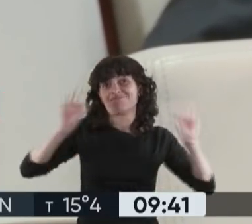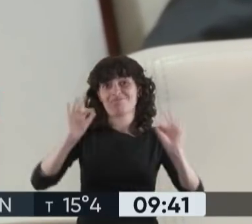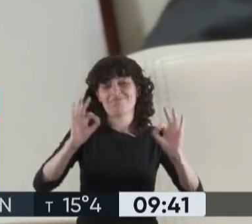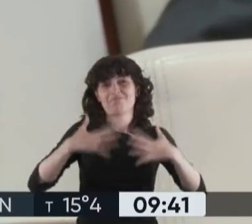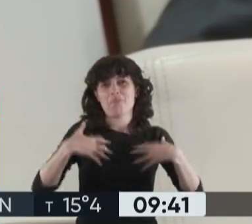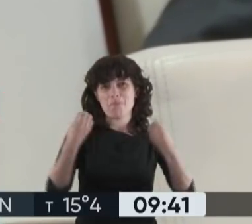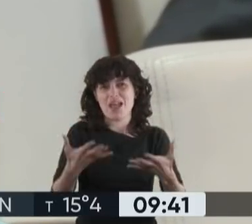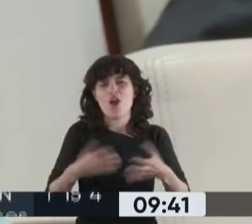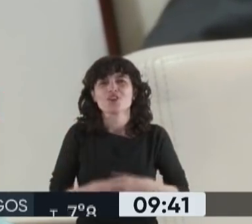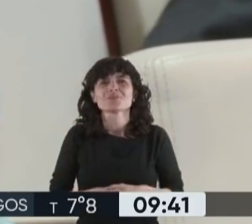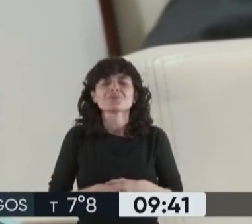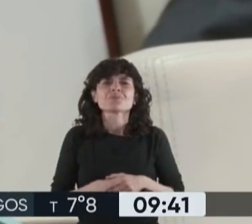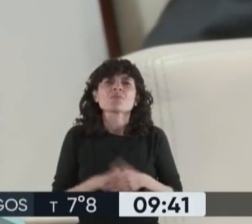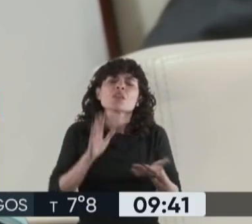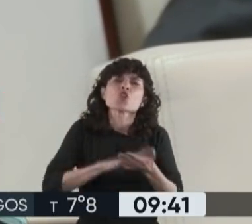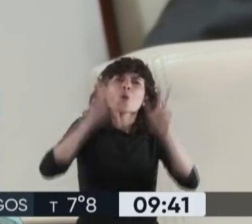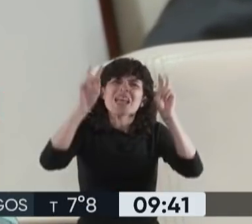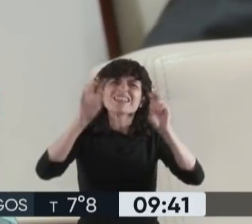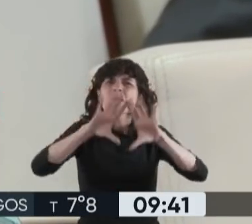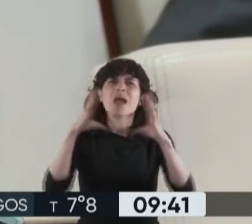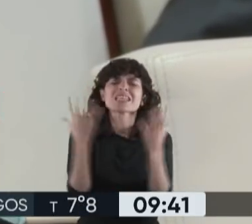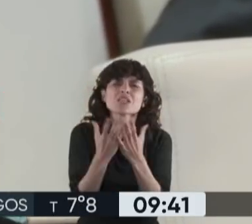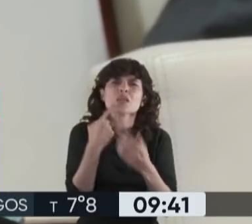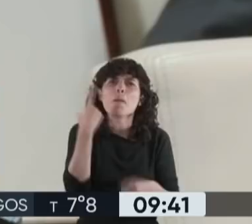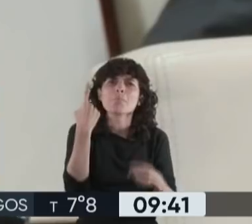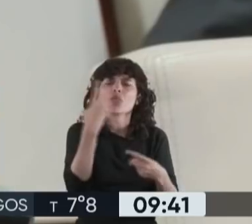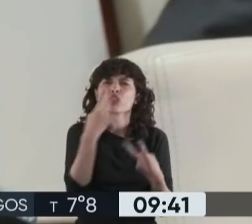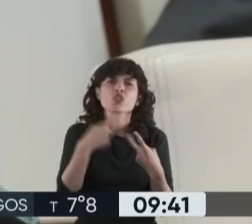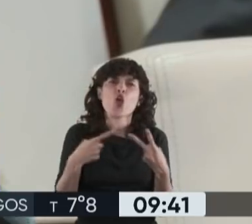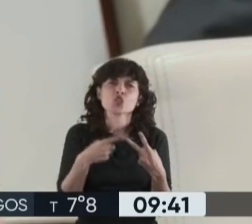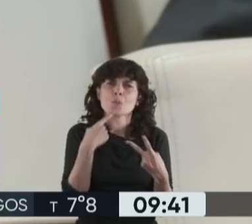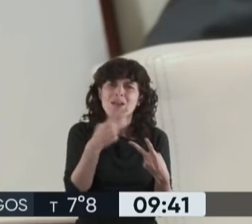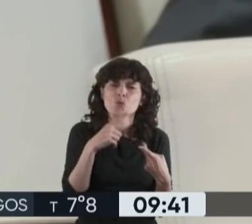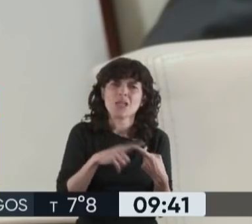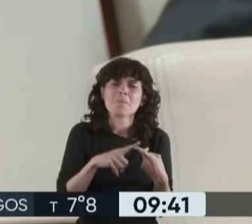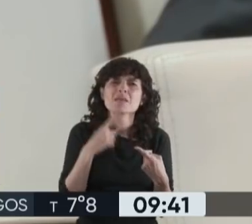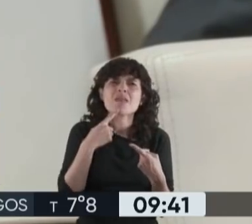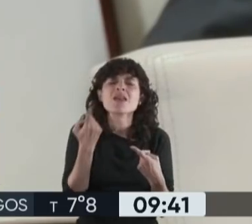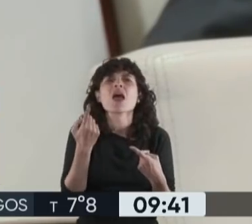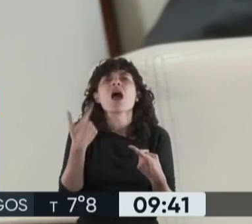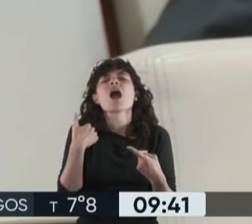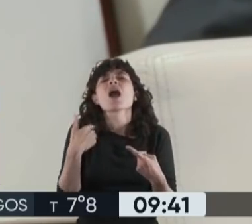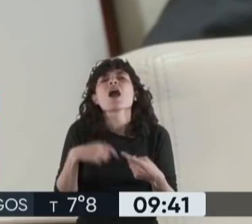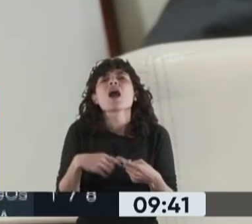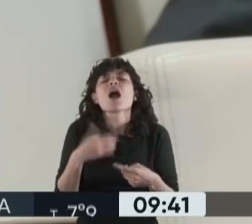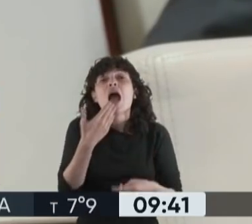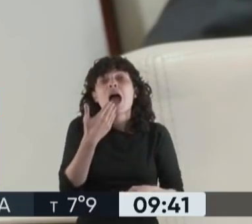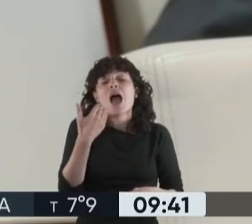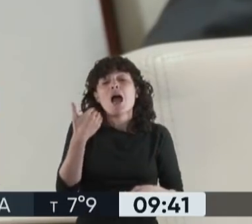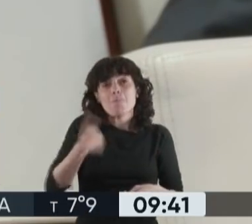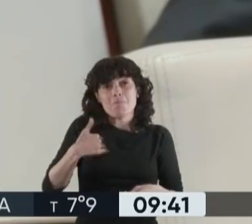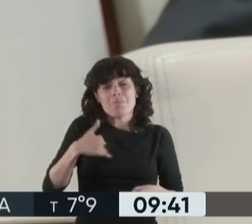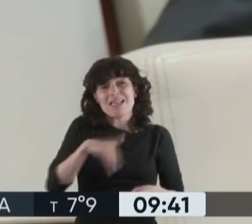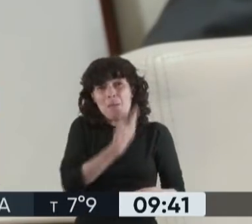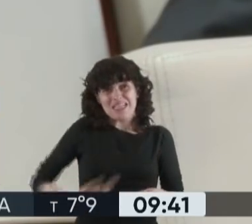Aprovechando, hablando de la materia internacional, quiero hacerle dos preguntas. La primera, en la región, el presidente va a estar seguramente en Chile, acompañando